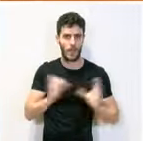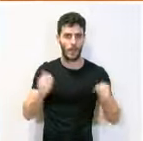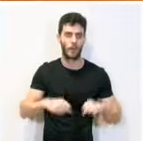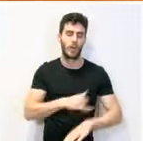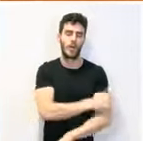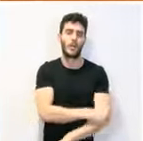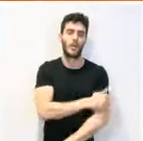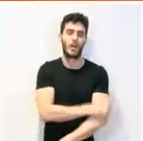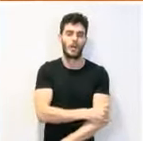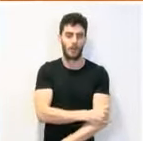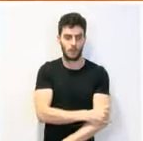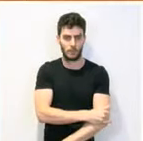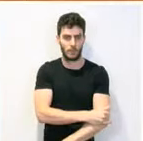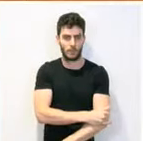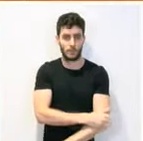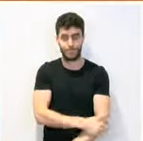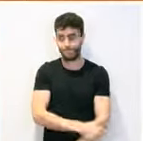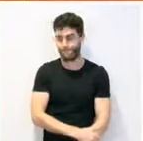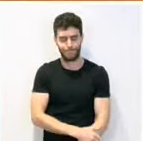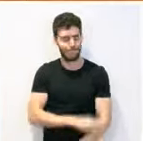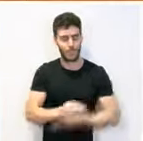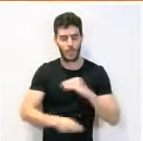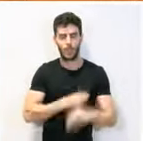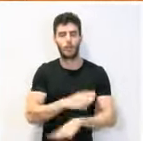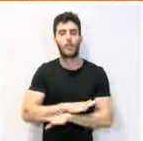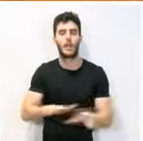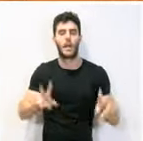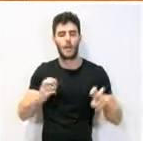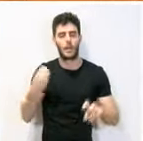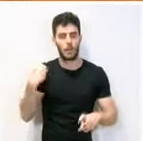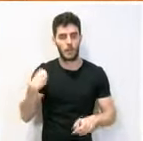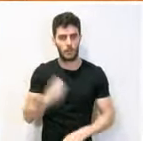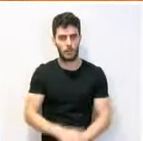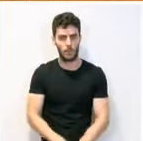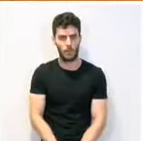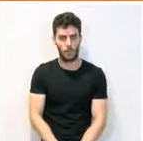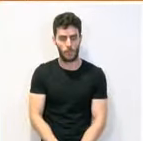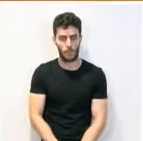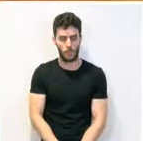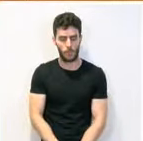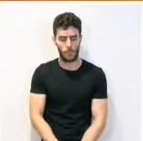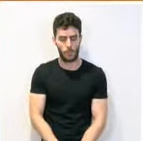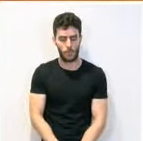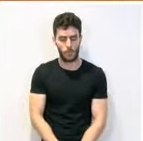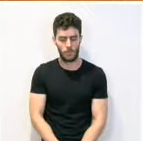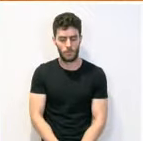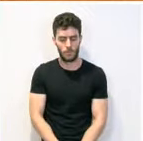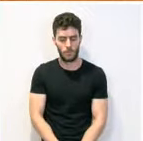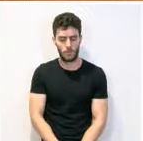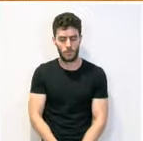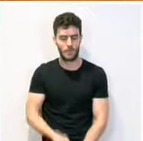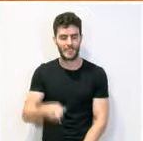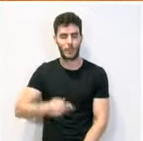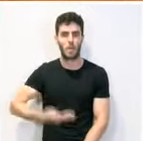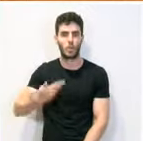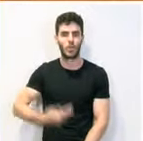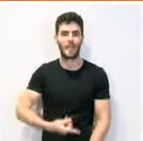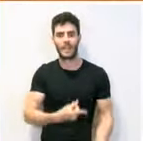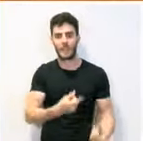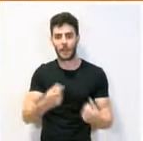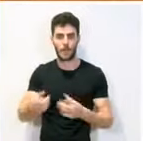gobierno, tampoco han hecho nada en esa materia, y tener en cuenta las necesidades